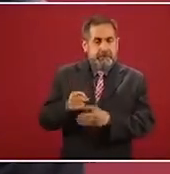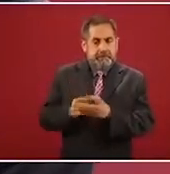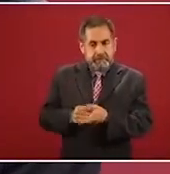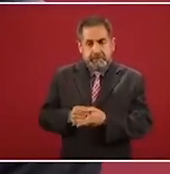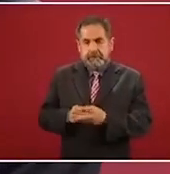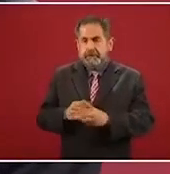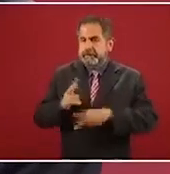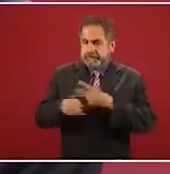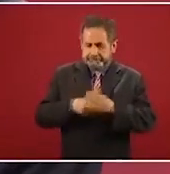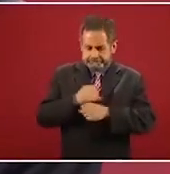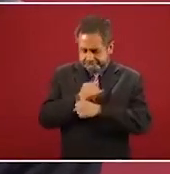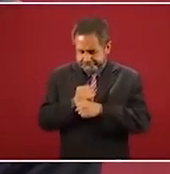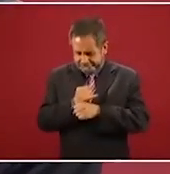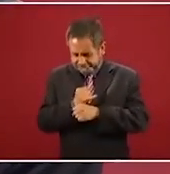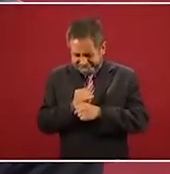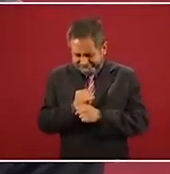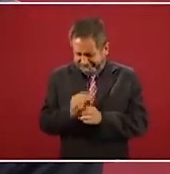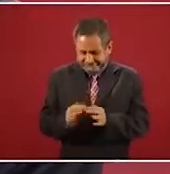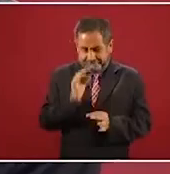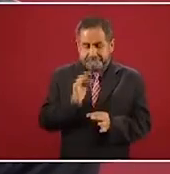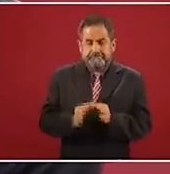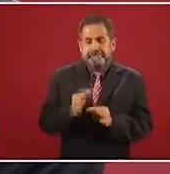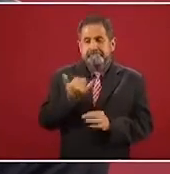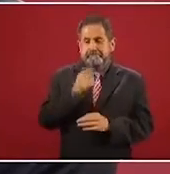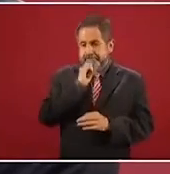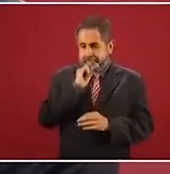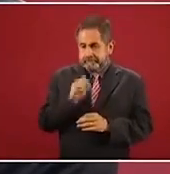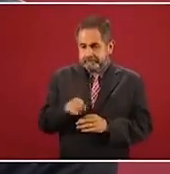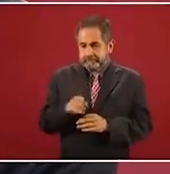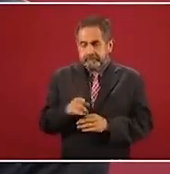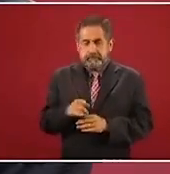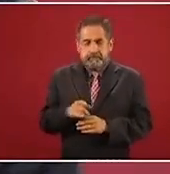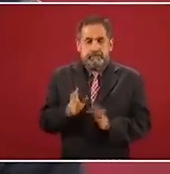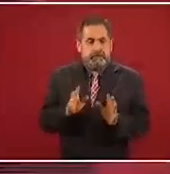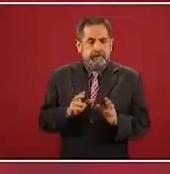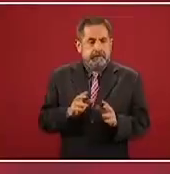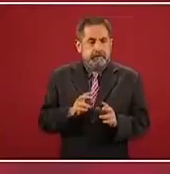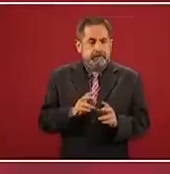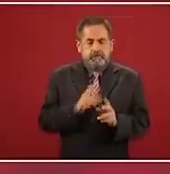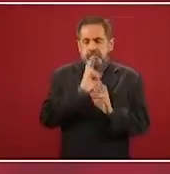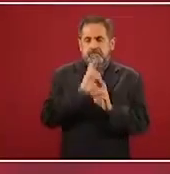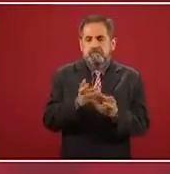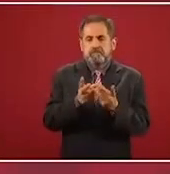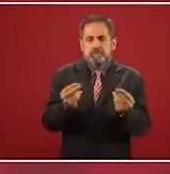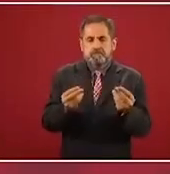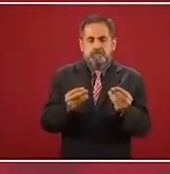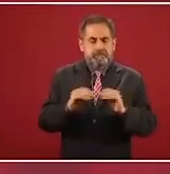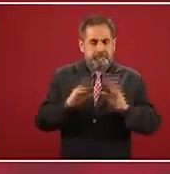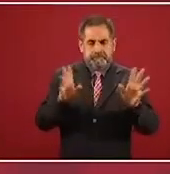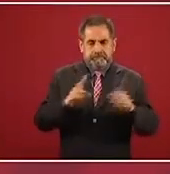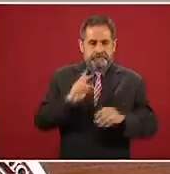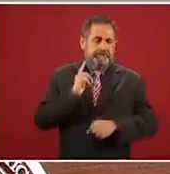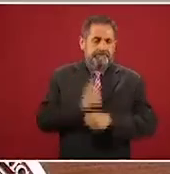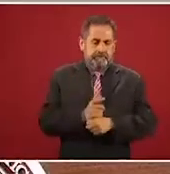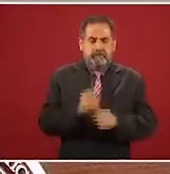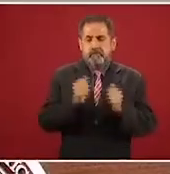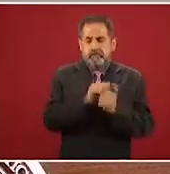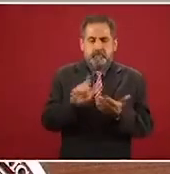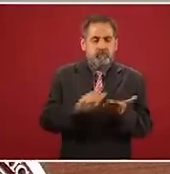lleve a cabo la investigación y se resuelva de conformidad con la